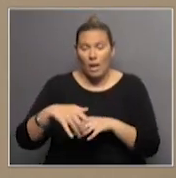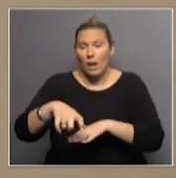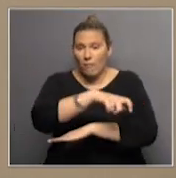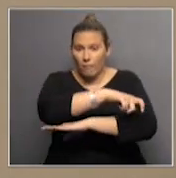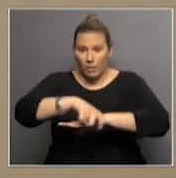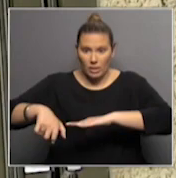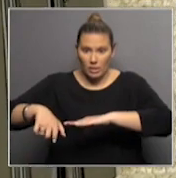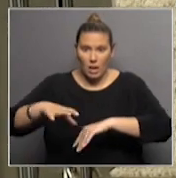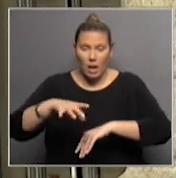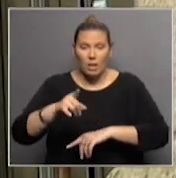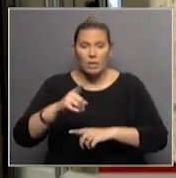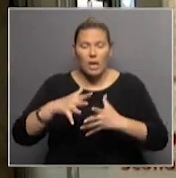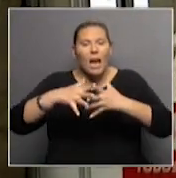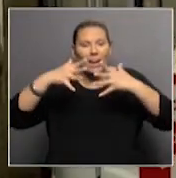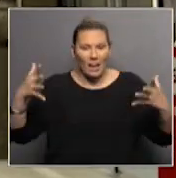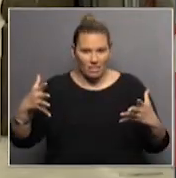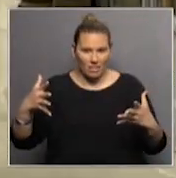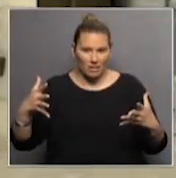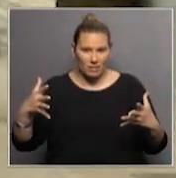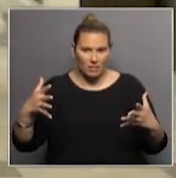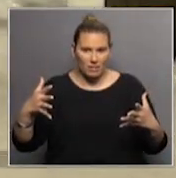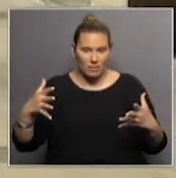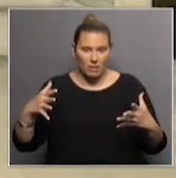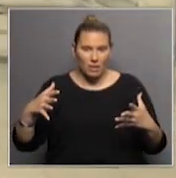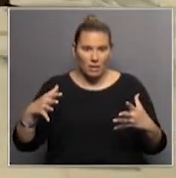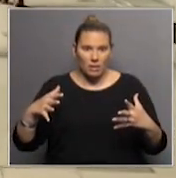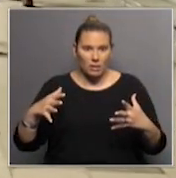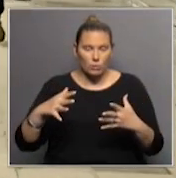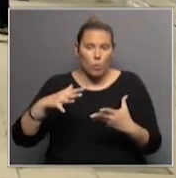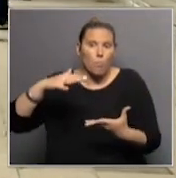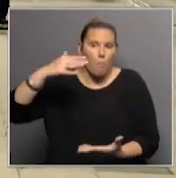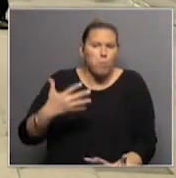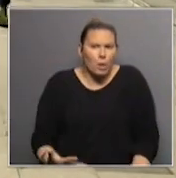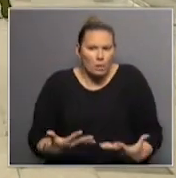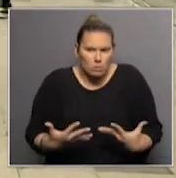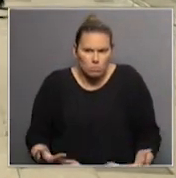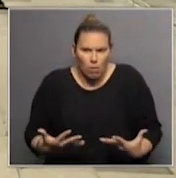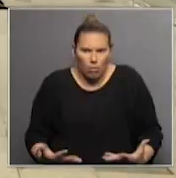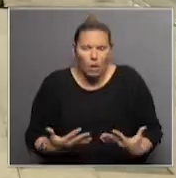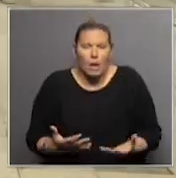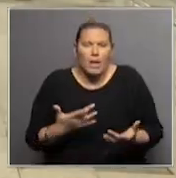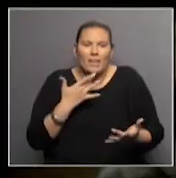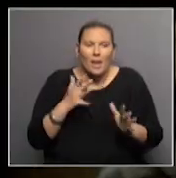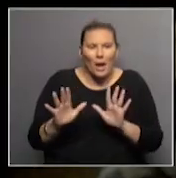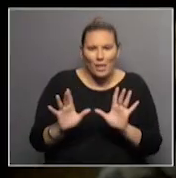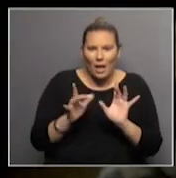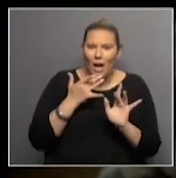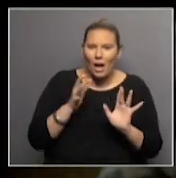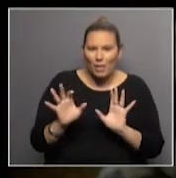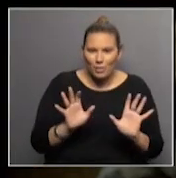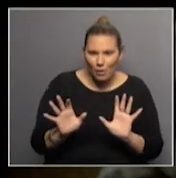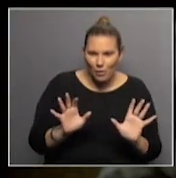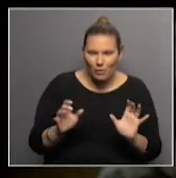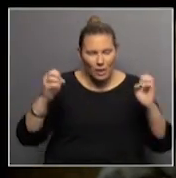vereda, ahí tenemos obras grandes de él, que son obras de gran porte, muy pesadas y que adornan esa pasiva, que